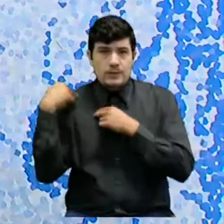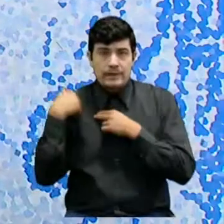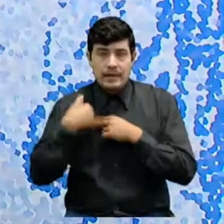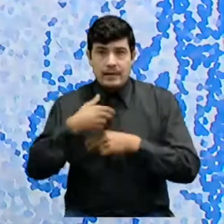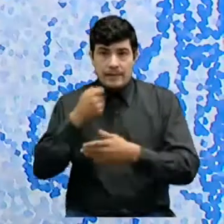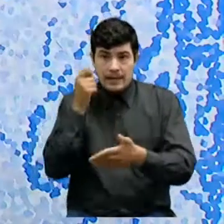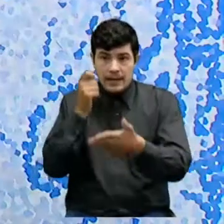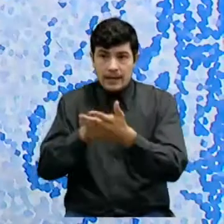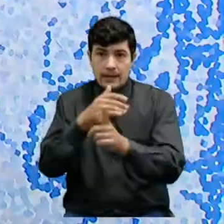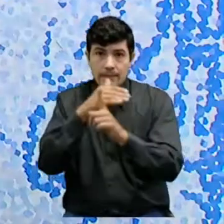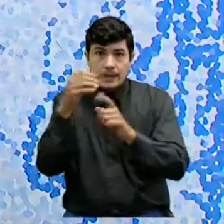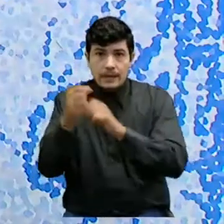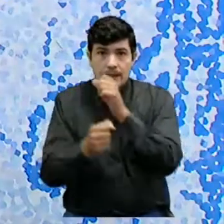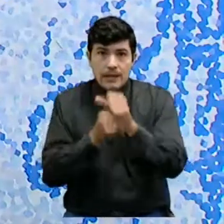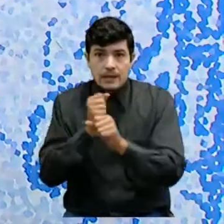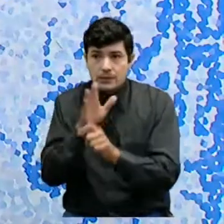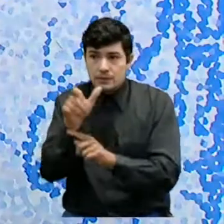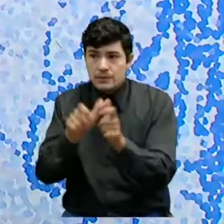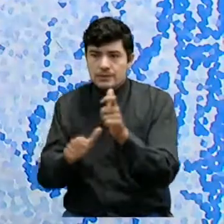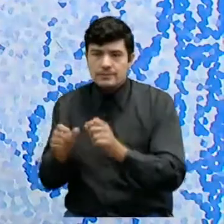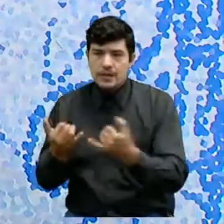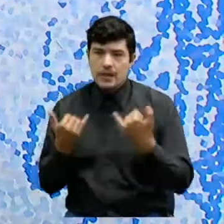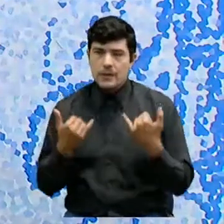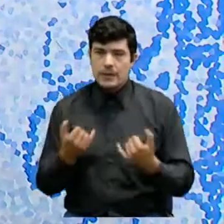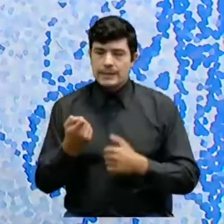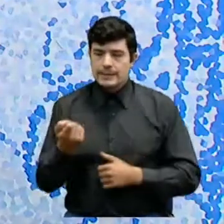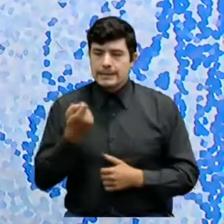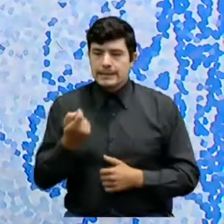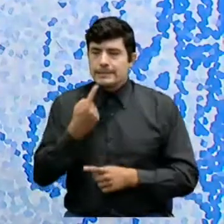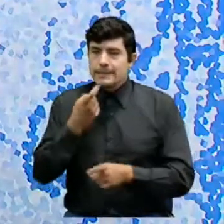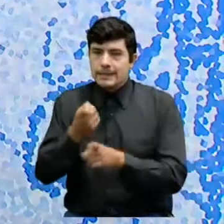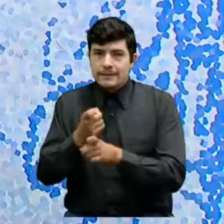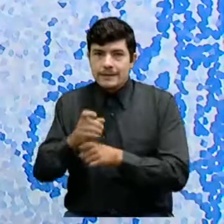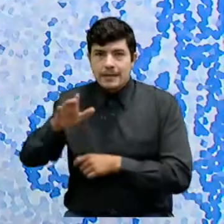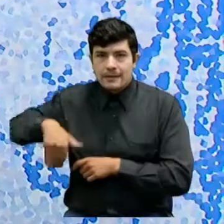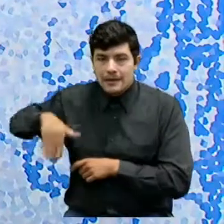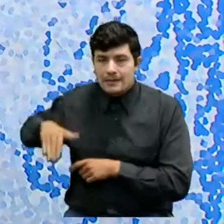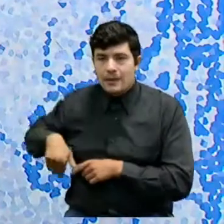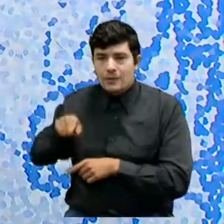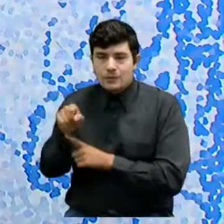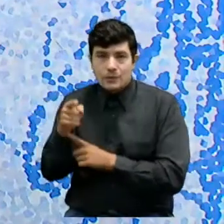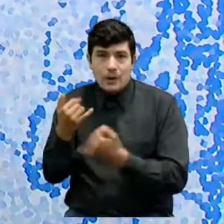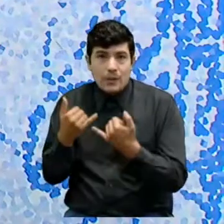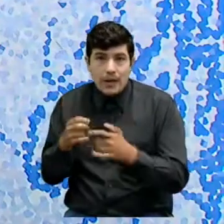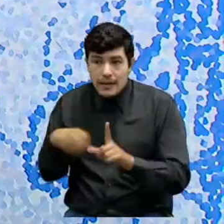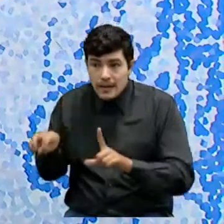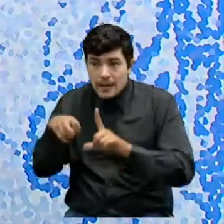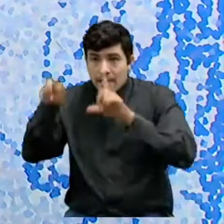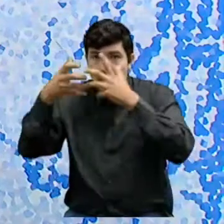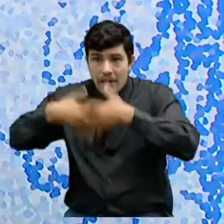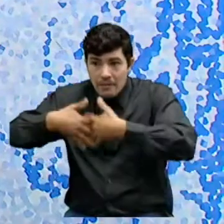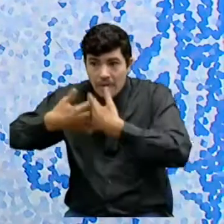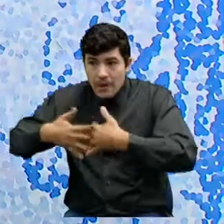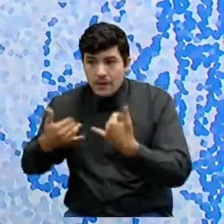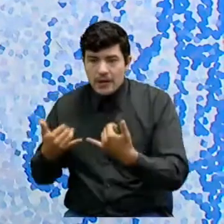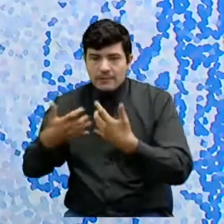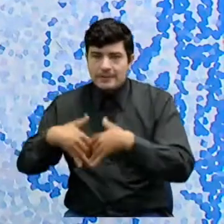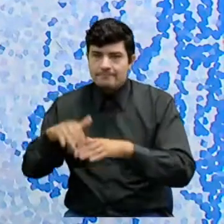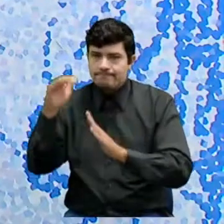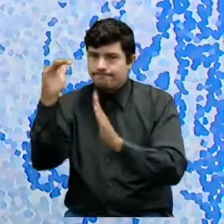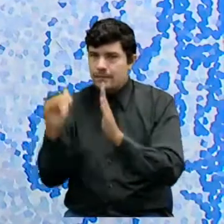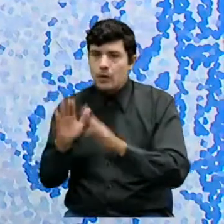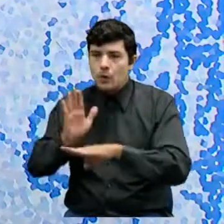mitad de año con sus empleados y están bastante colgados dado los niveles de productividad que hay en este momento gracias